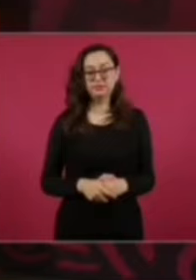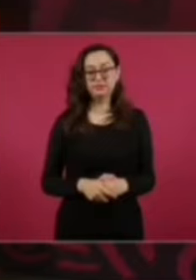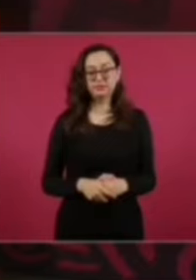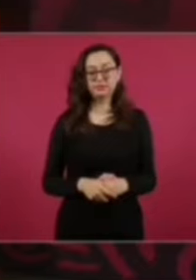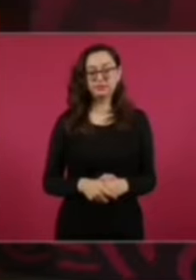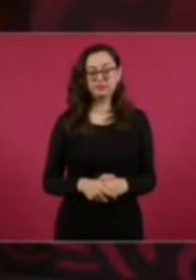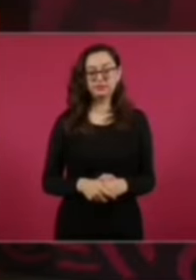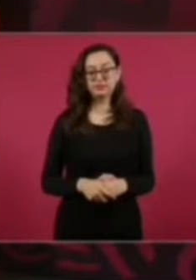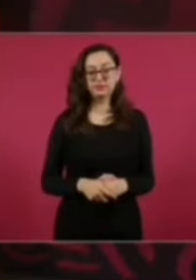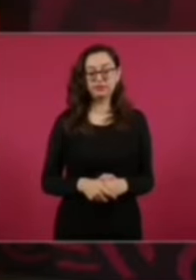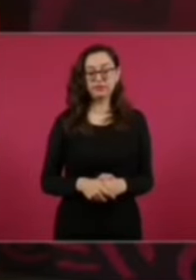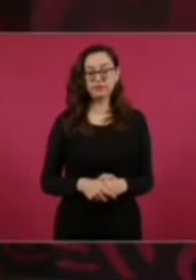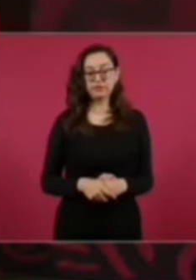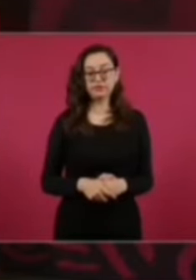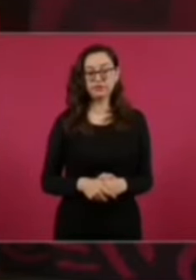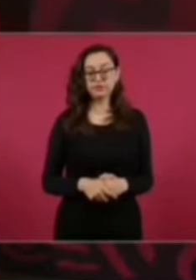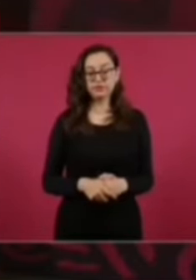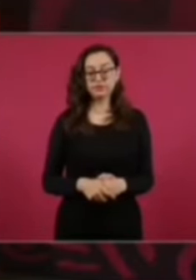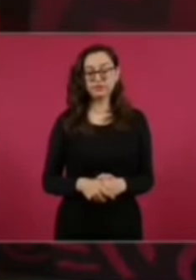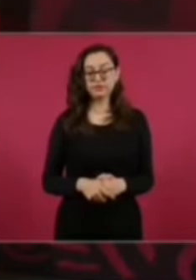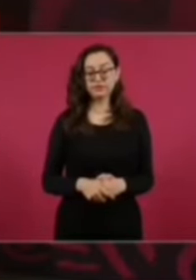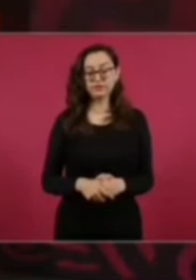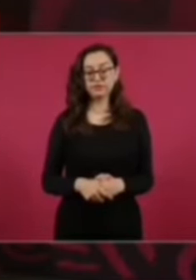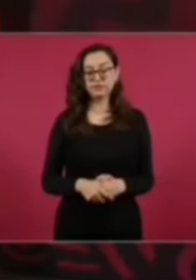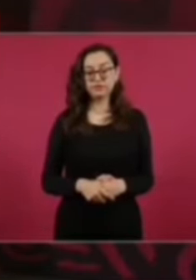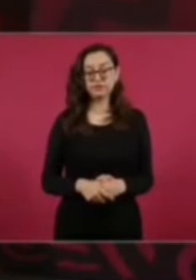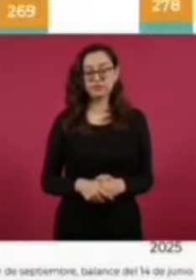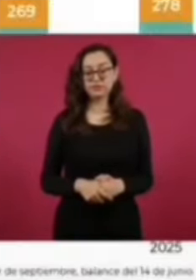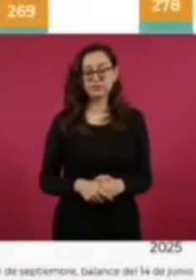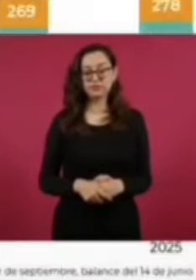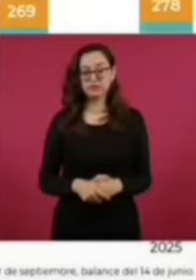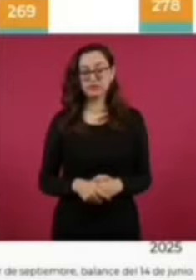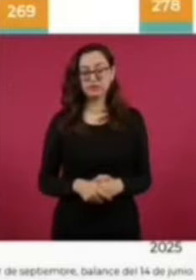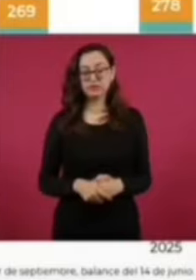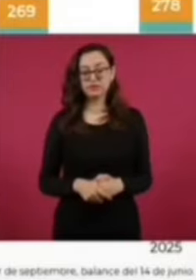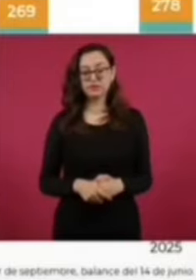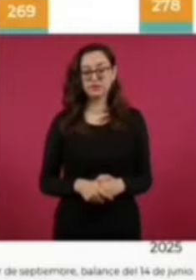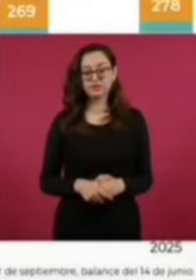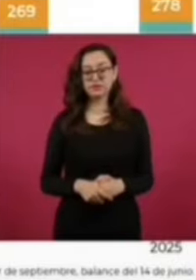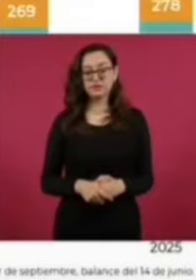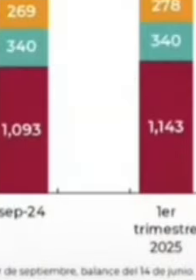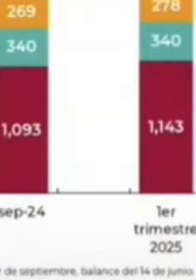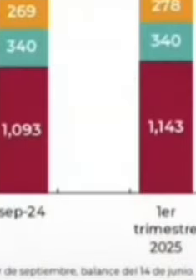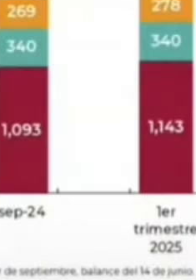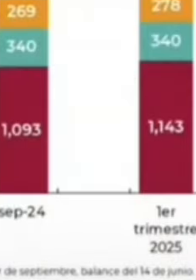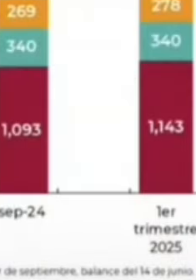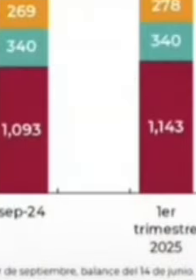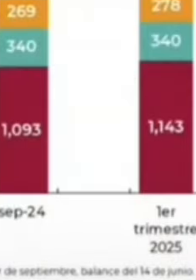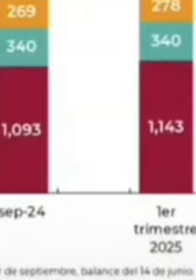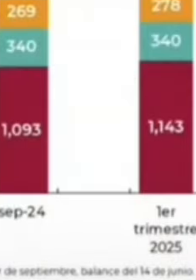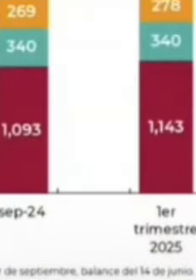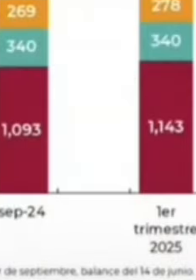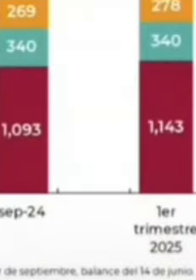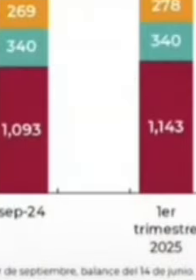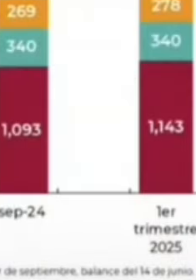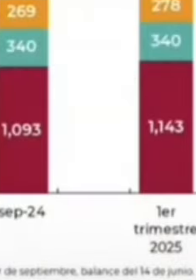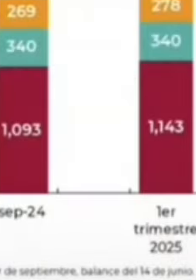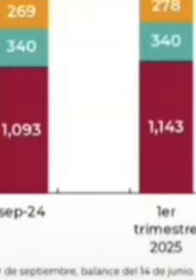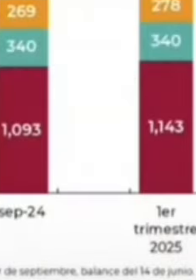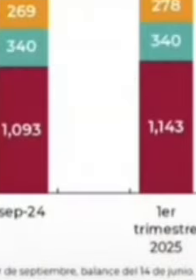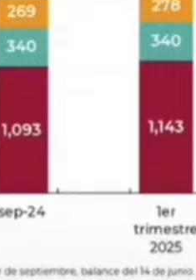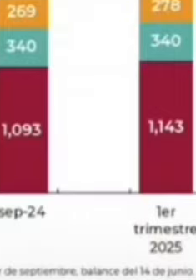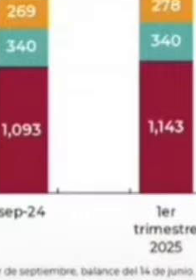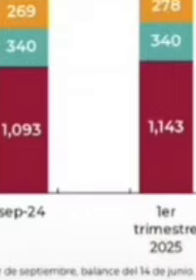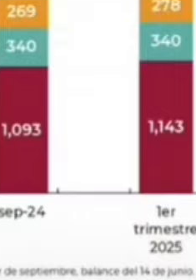sí era lo que se refinaba. Ahora, pero pon cómo venía cayendo la producción de petróleo.